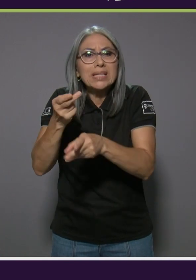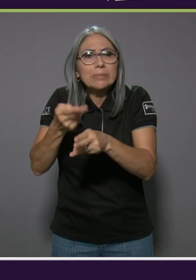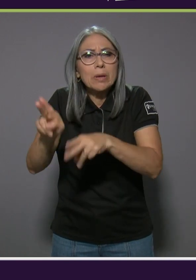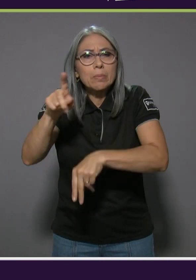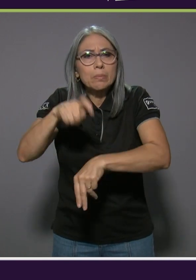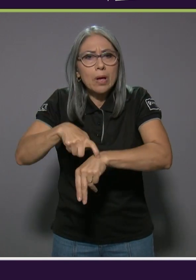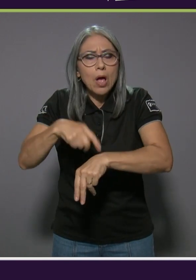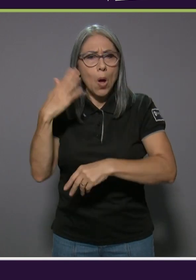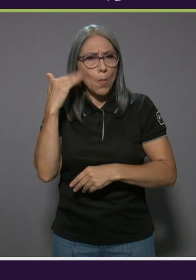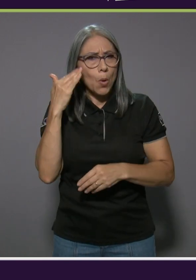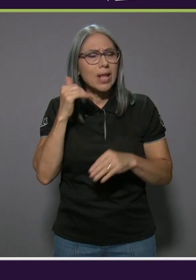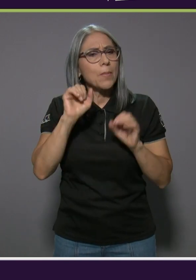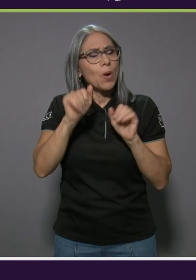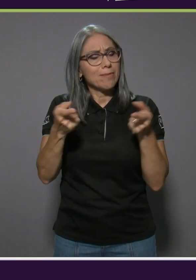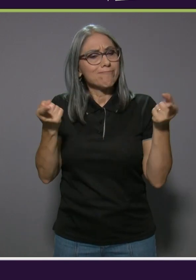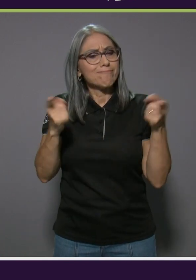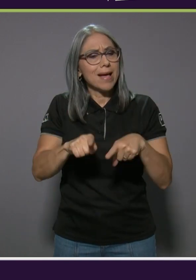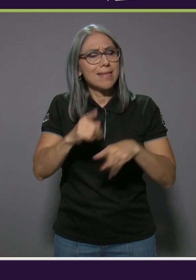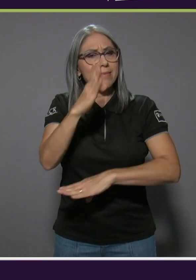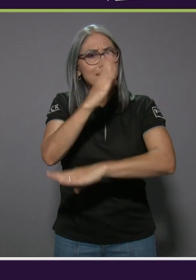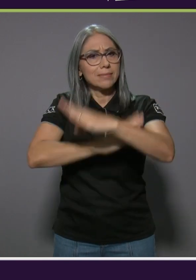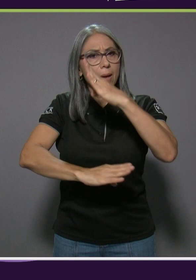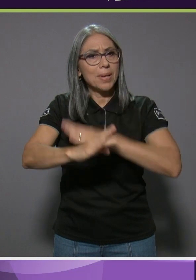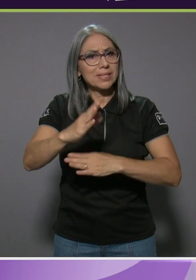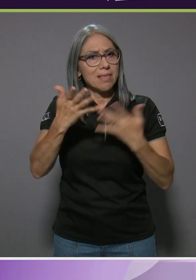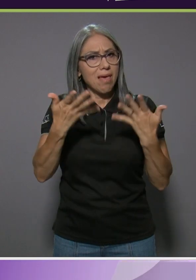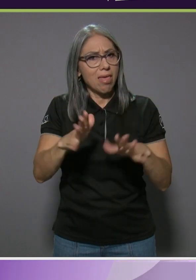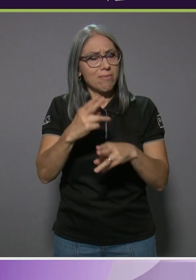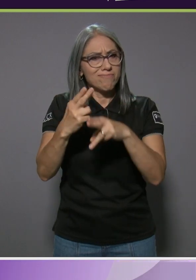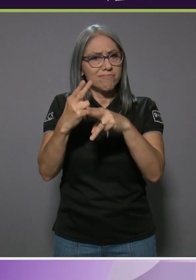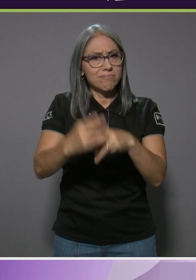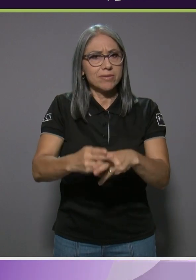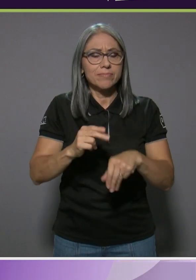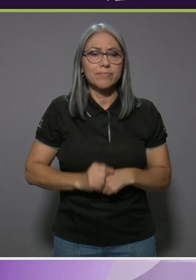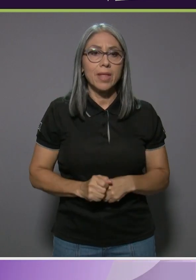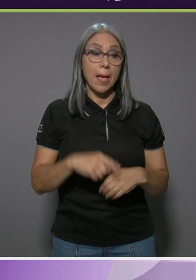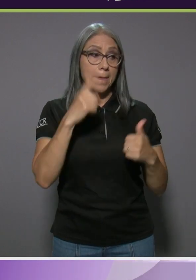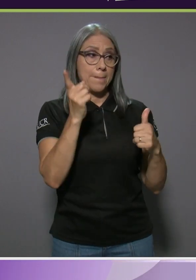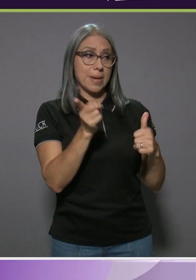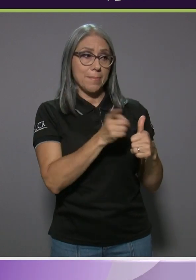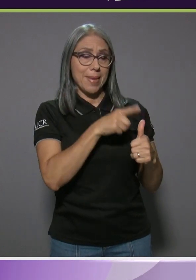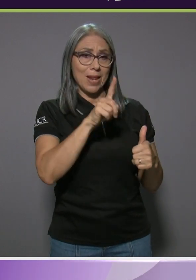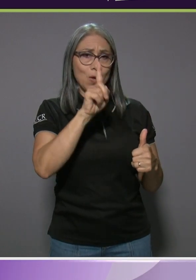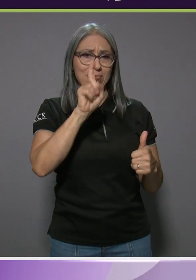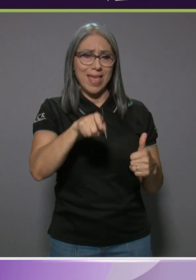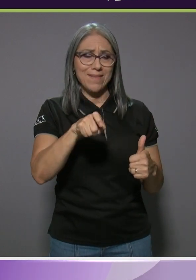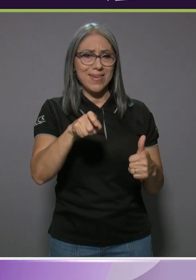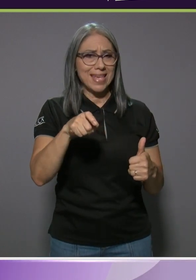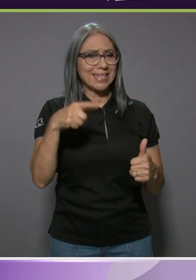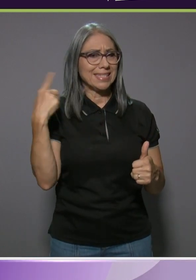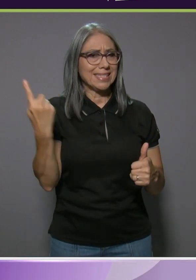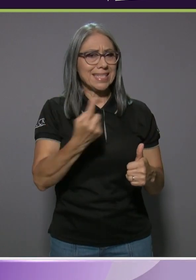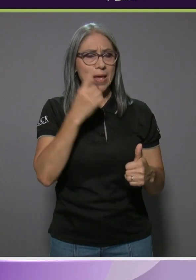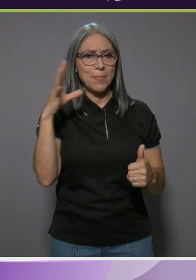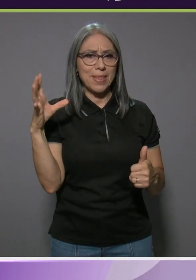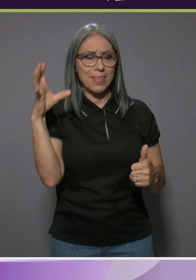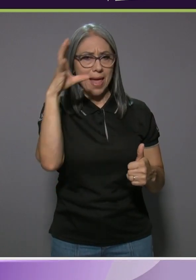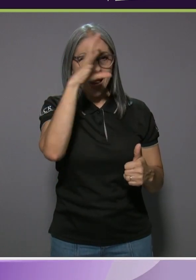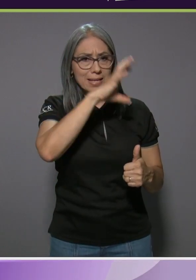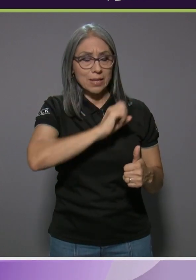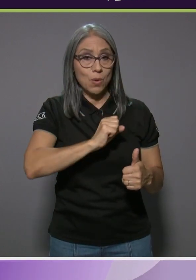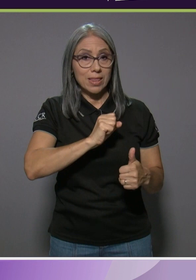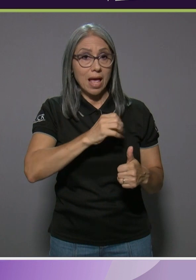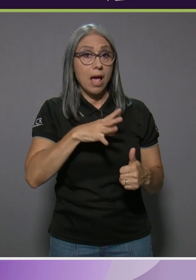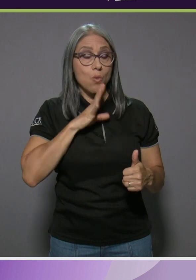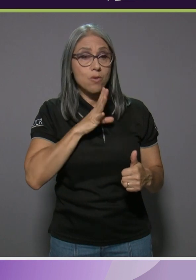sea discapacidad? Perfecto. Vamos a ver, Fernanda, yo creo que lo primero siempre que tenemos que visibilizar cuando vamos a hablar de la certificación de